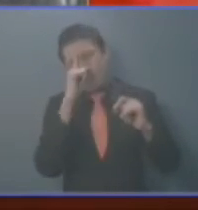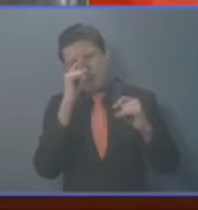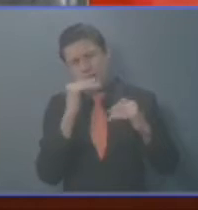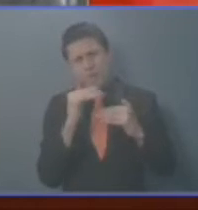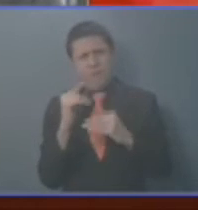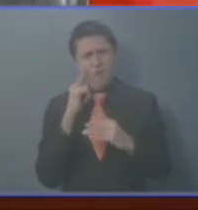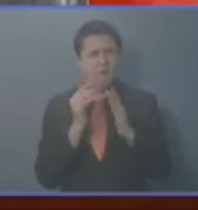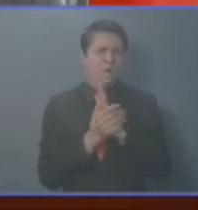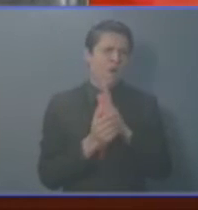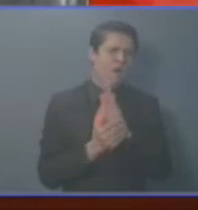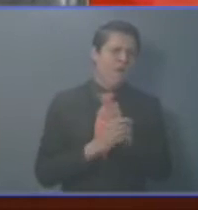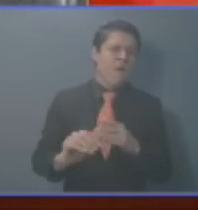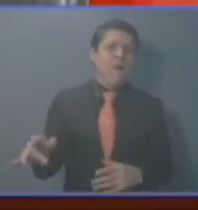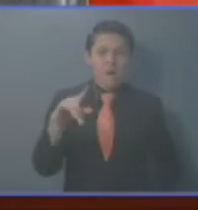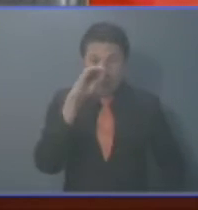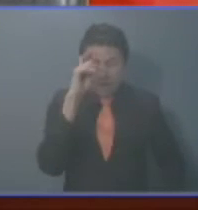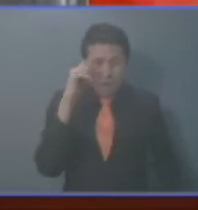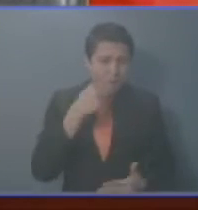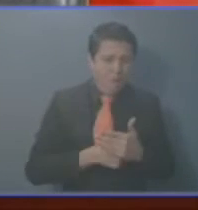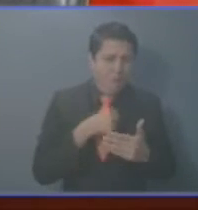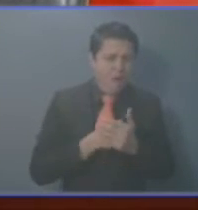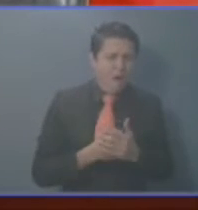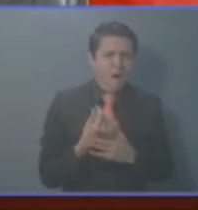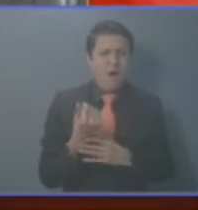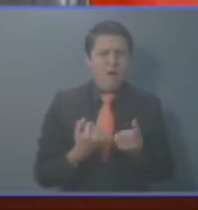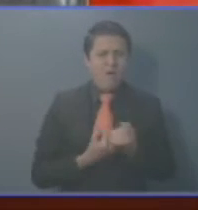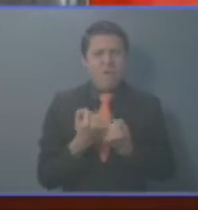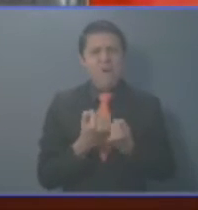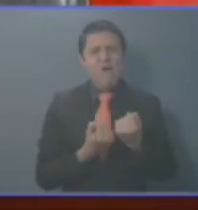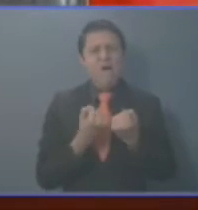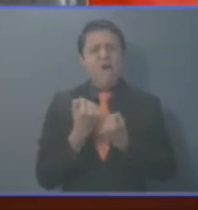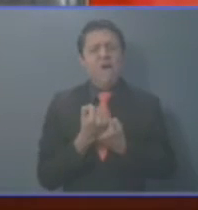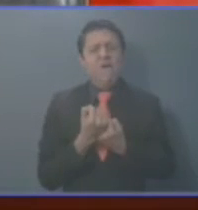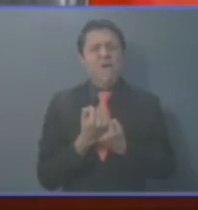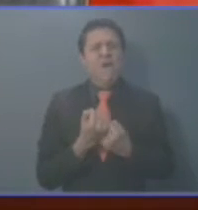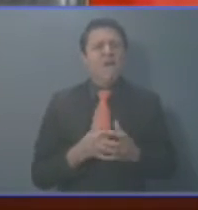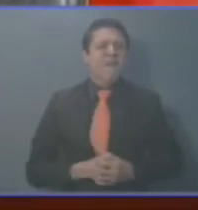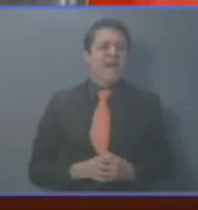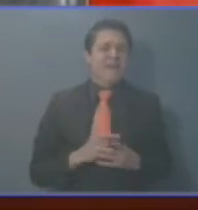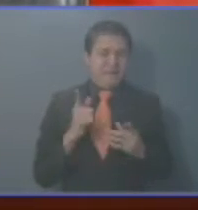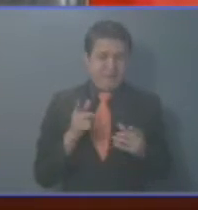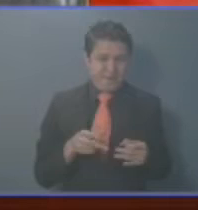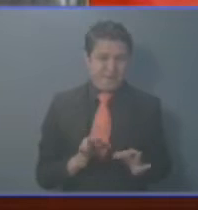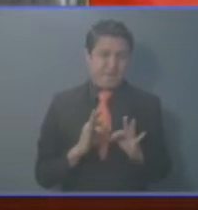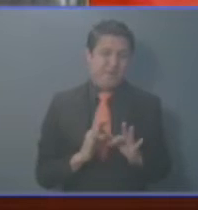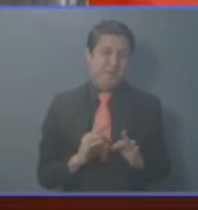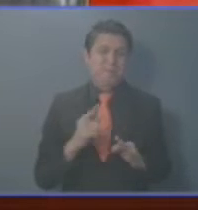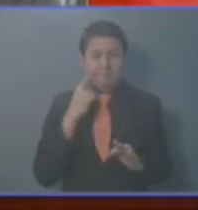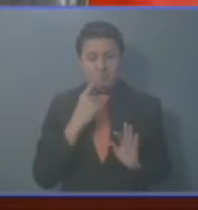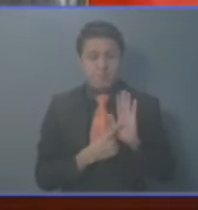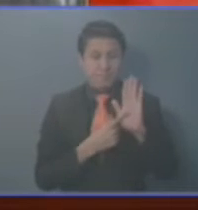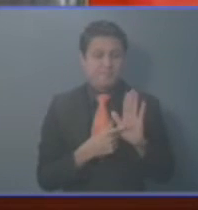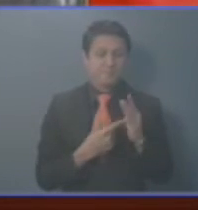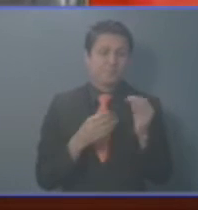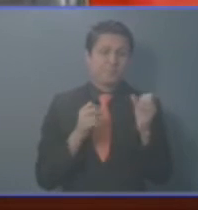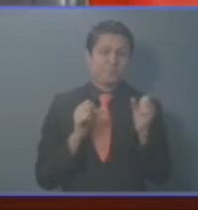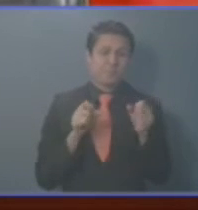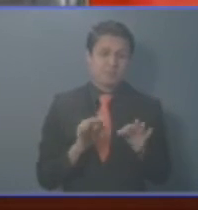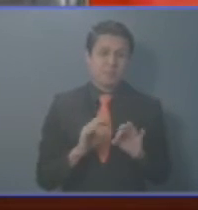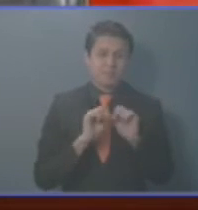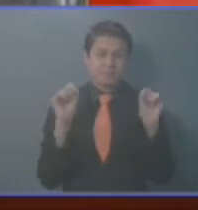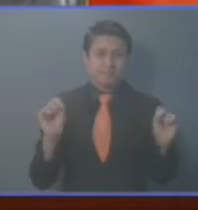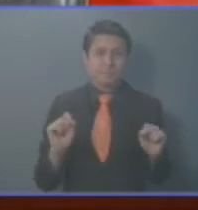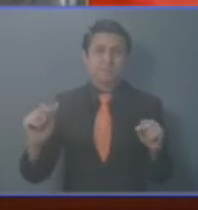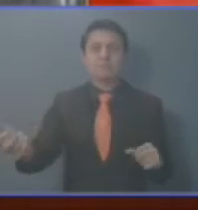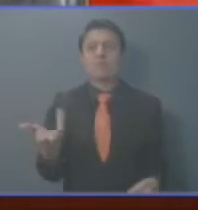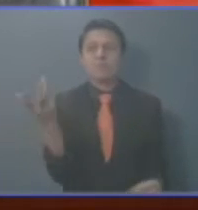cobertura, calidad, infraestructura, recursos didácticos, currículum y deserción escolar. Asimismo, se identifica como una de las mayores